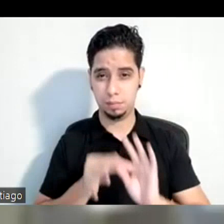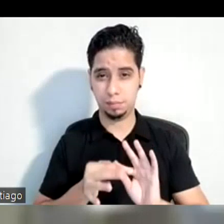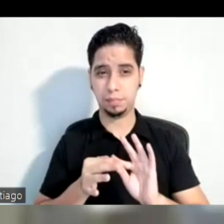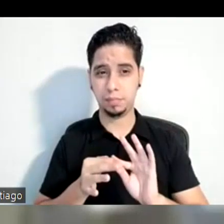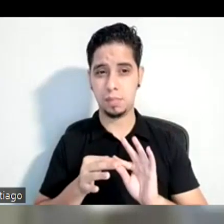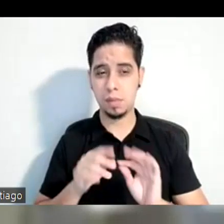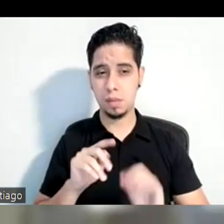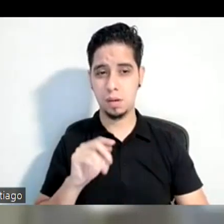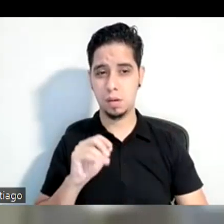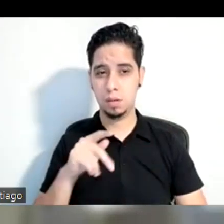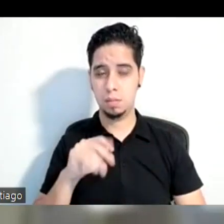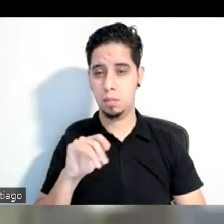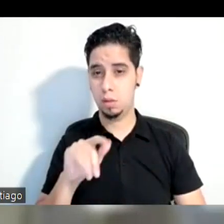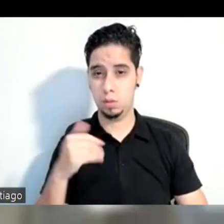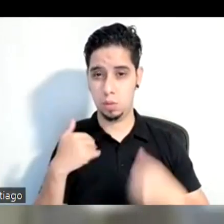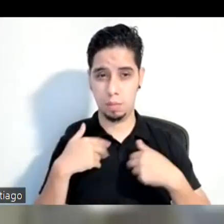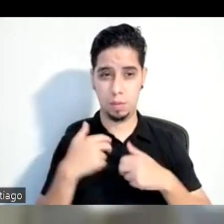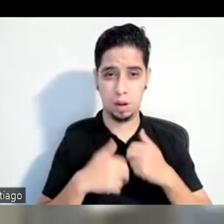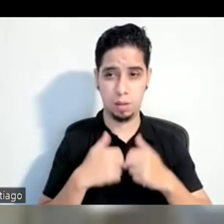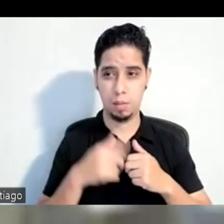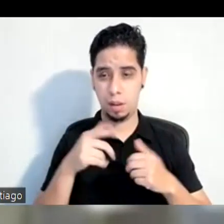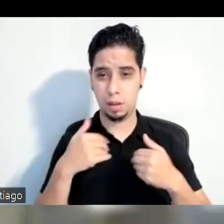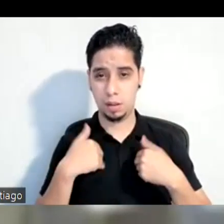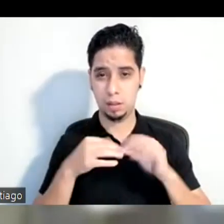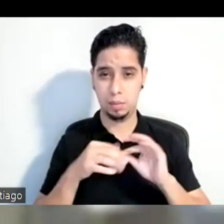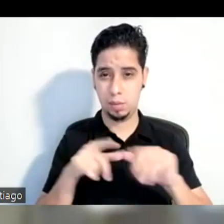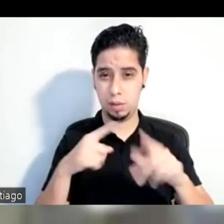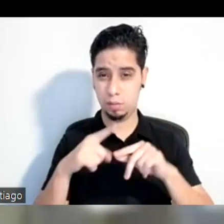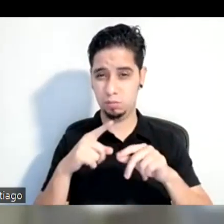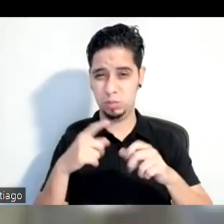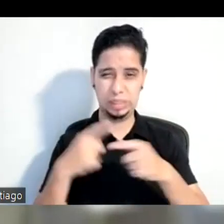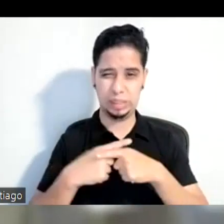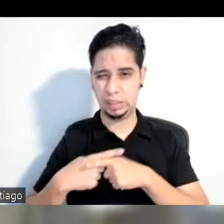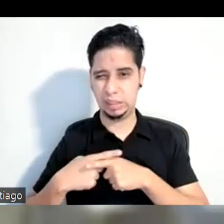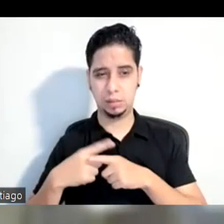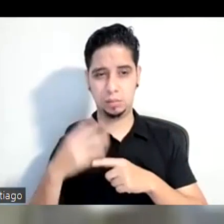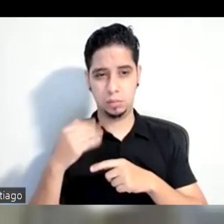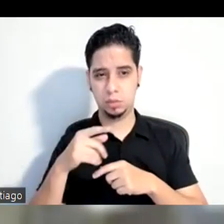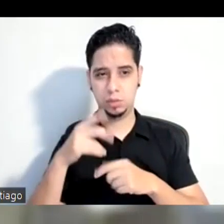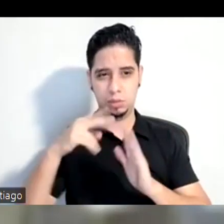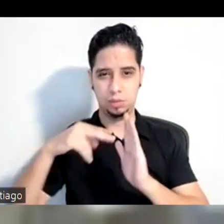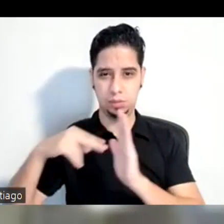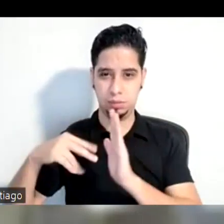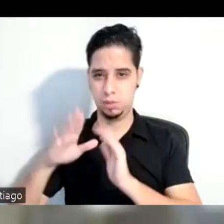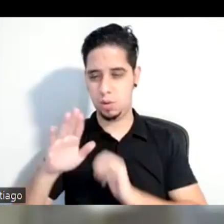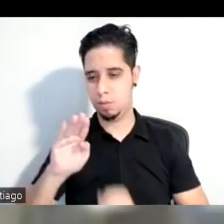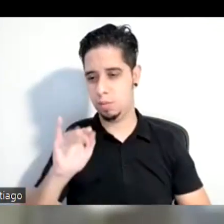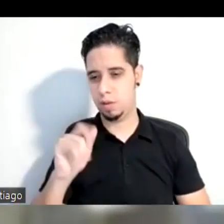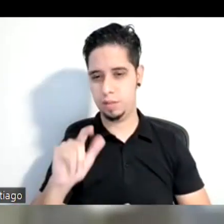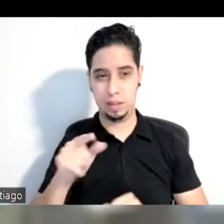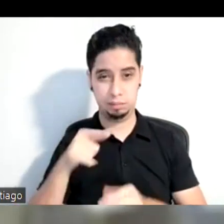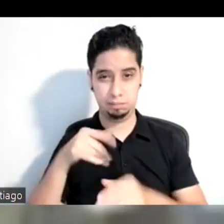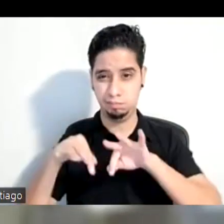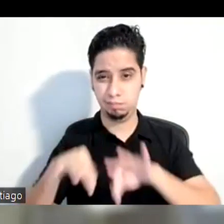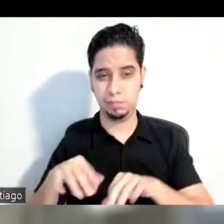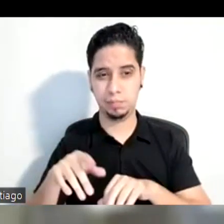Model hubo mucho problema para que él tuviera siempre intérprete. Te lo digo porque estoy leyendo su biografía. Me